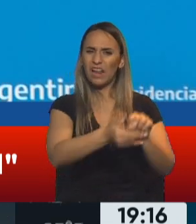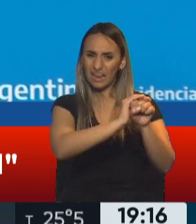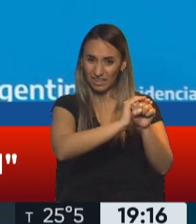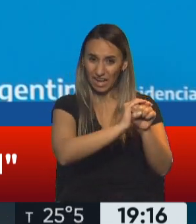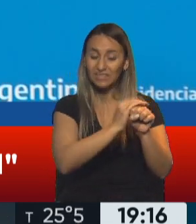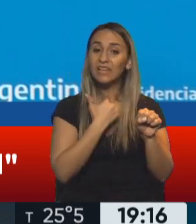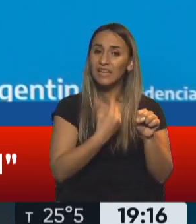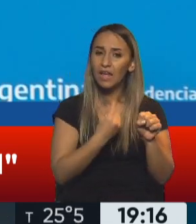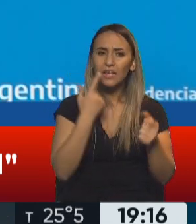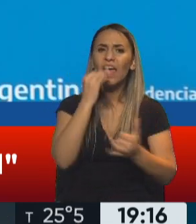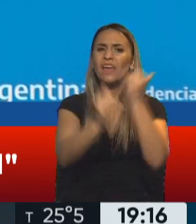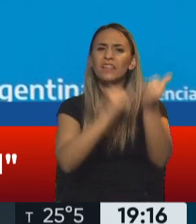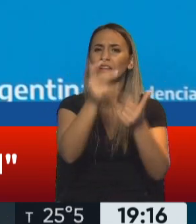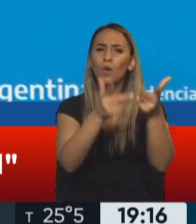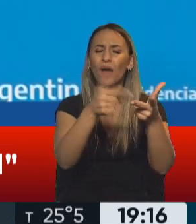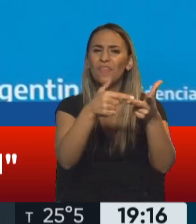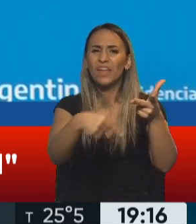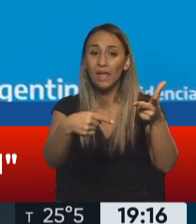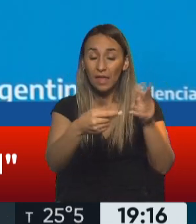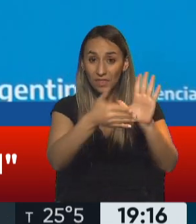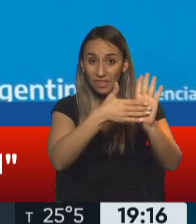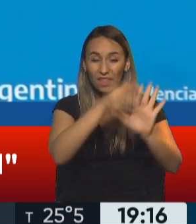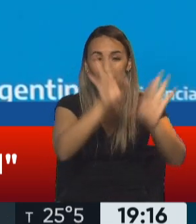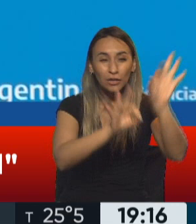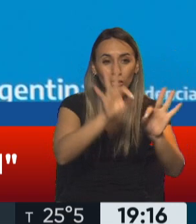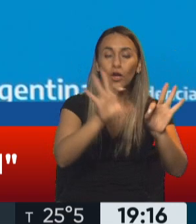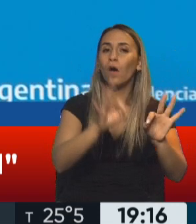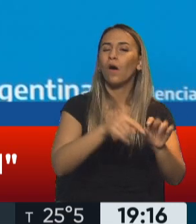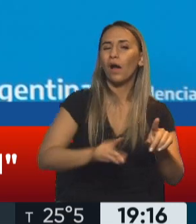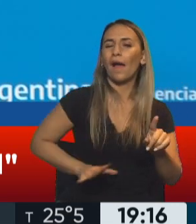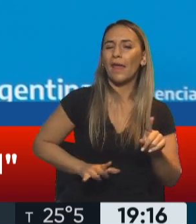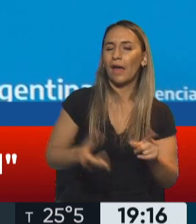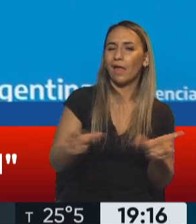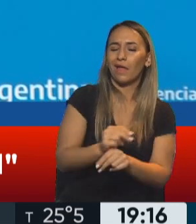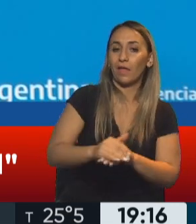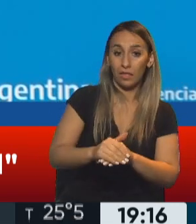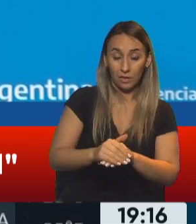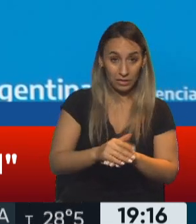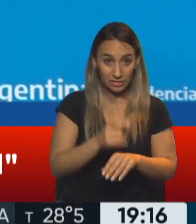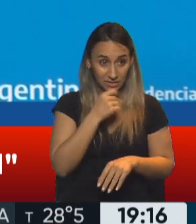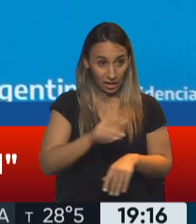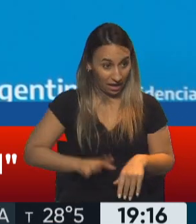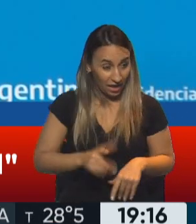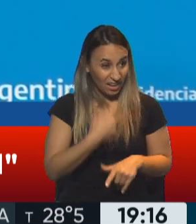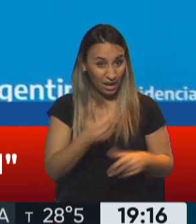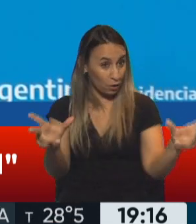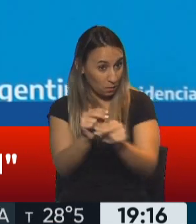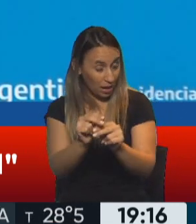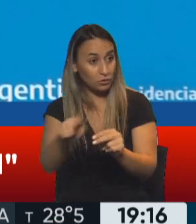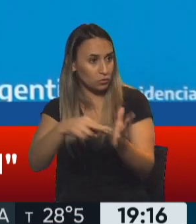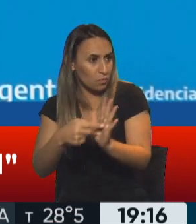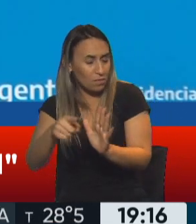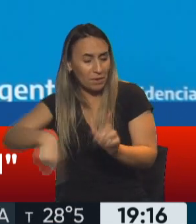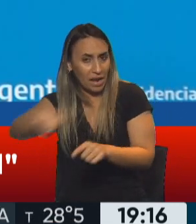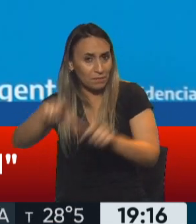un diagnóstico o un deseo. Y la verdad es que un diagnóstico no es, porque esa no es la realidad, y si es un deseo, es un problema para los argentinos y para las argentinas que el